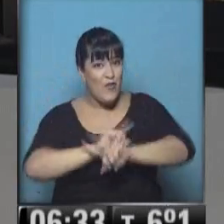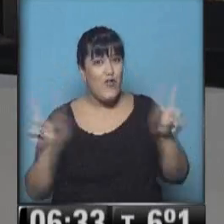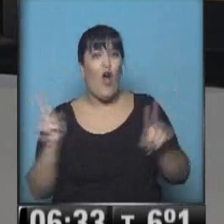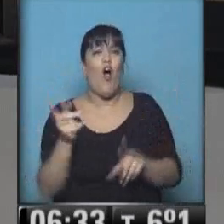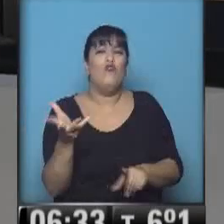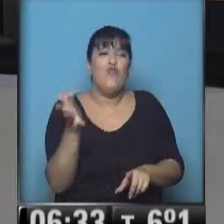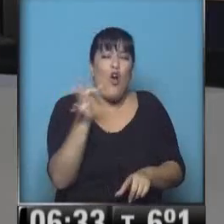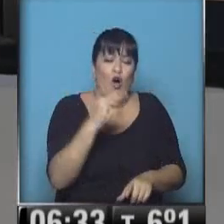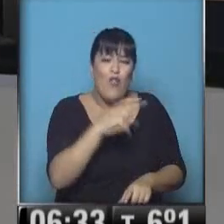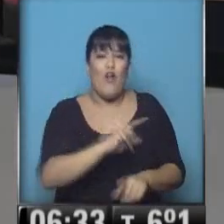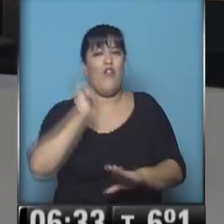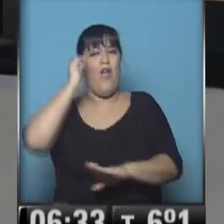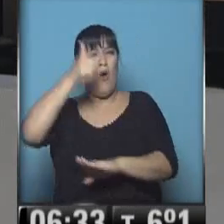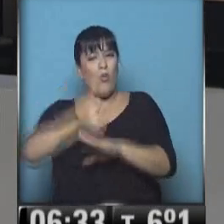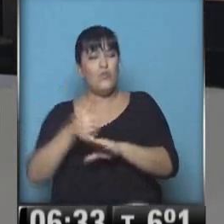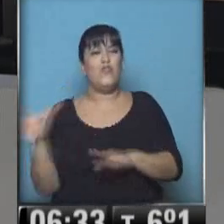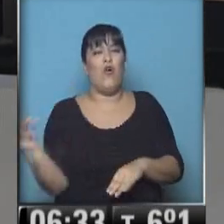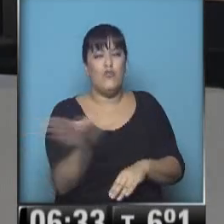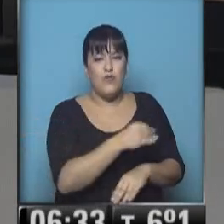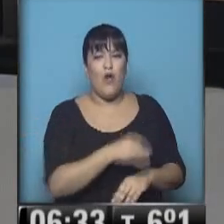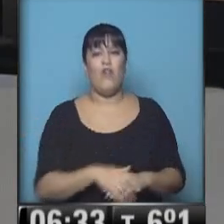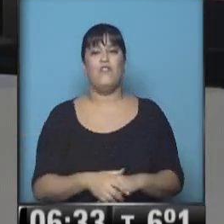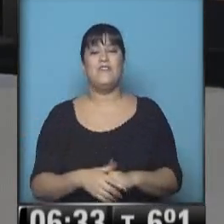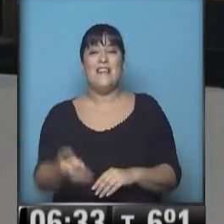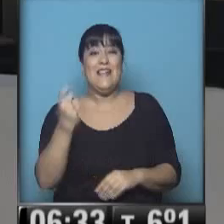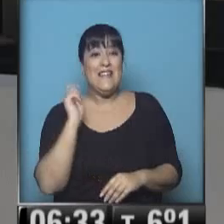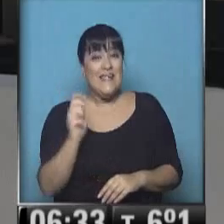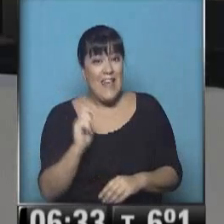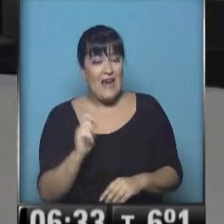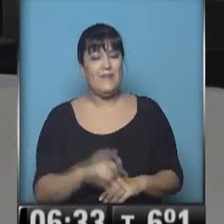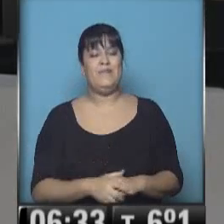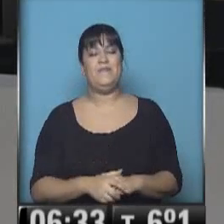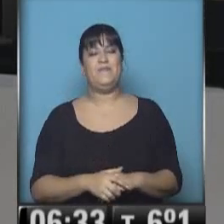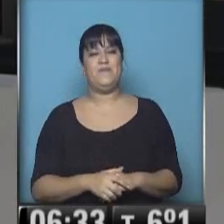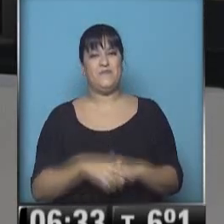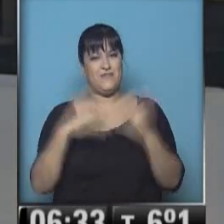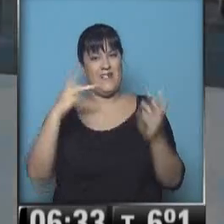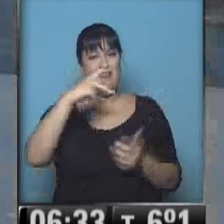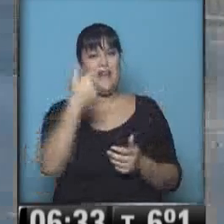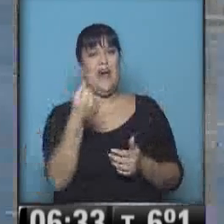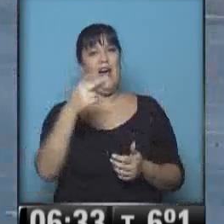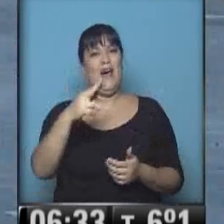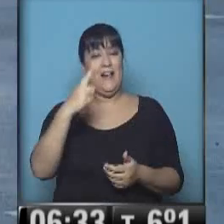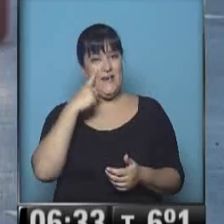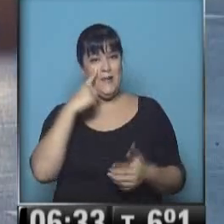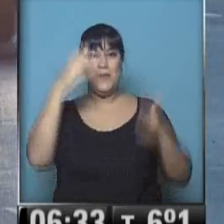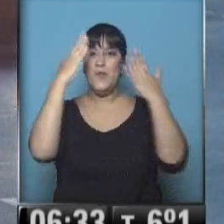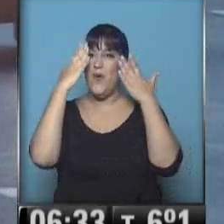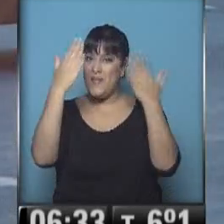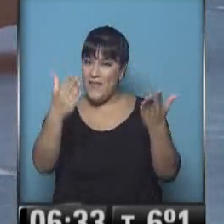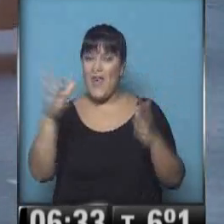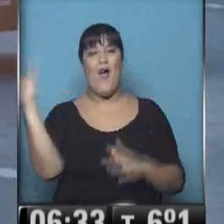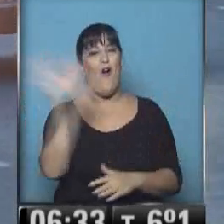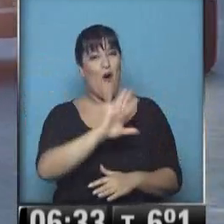las mañanas con todos nosotros, con toditos ustedes, es Cari. Karina, buen día. Hola,